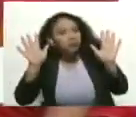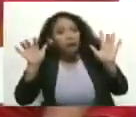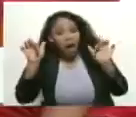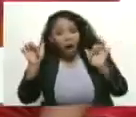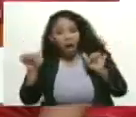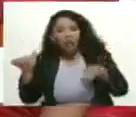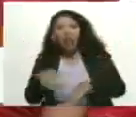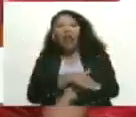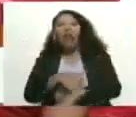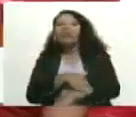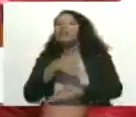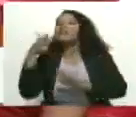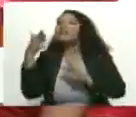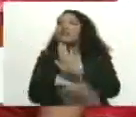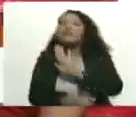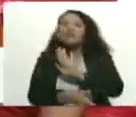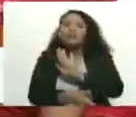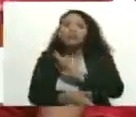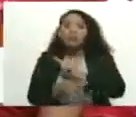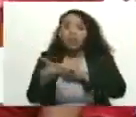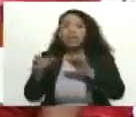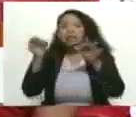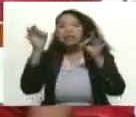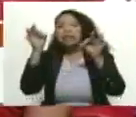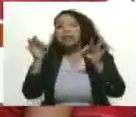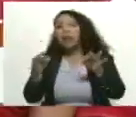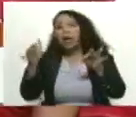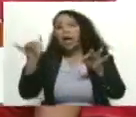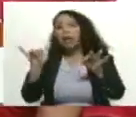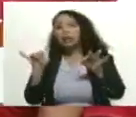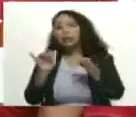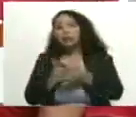calle, seguramente van a instalarse.